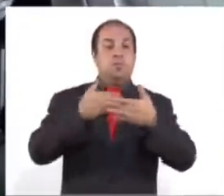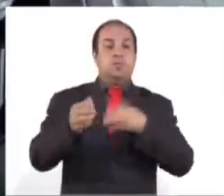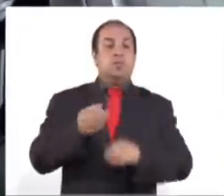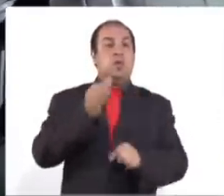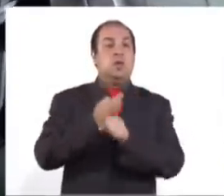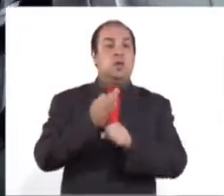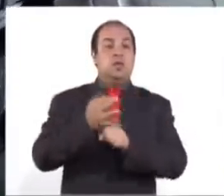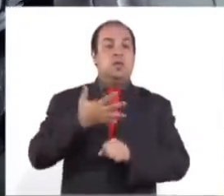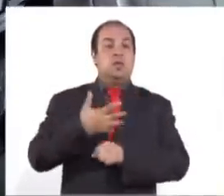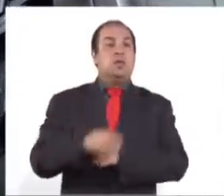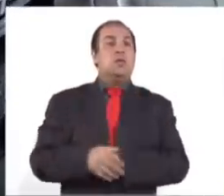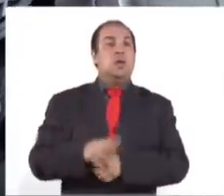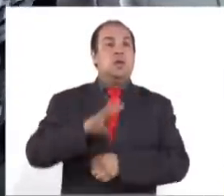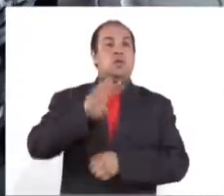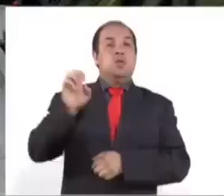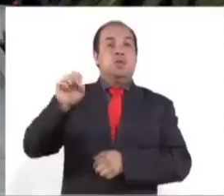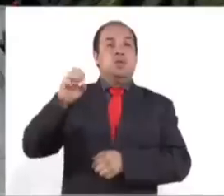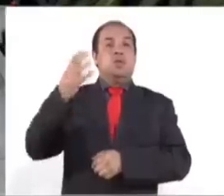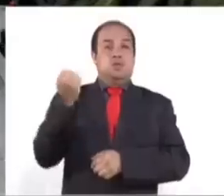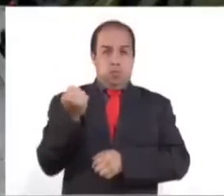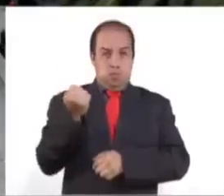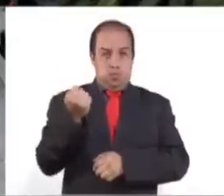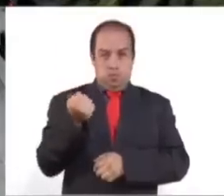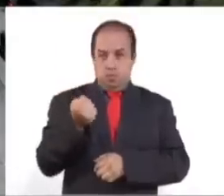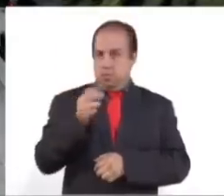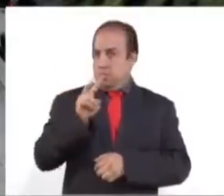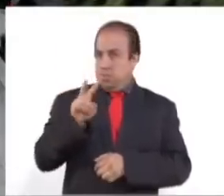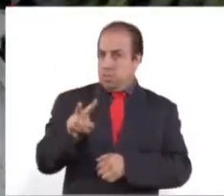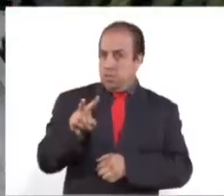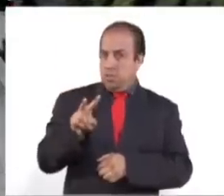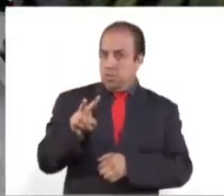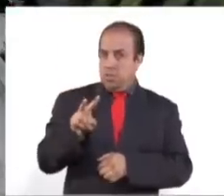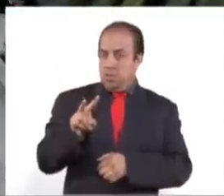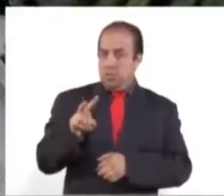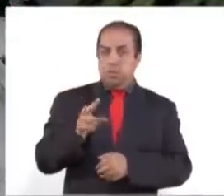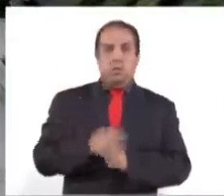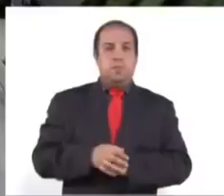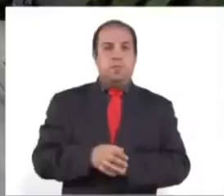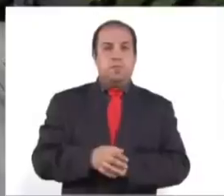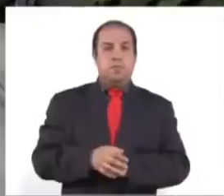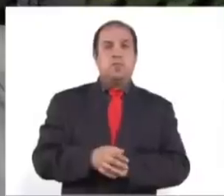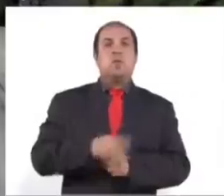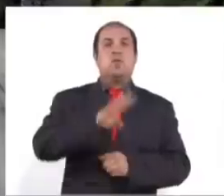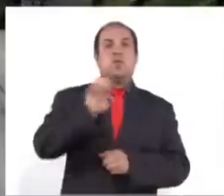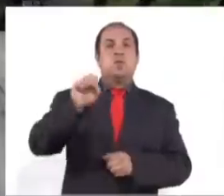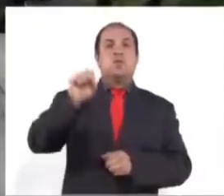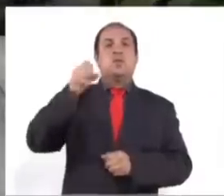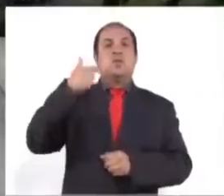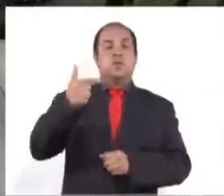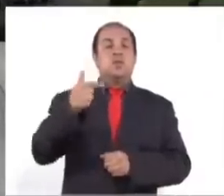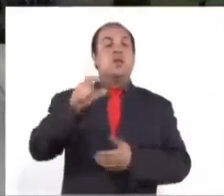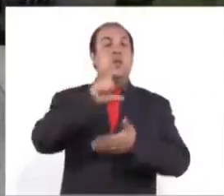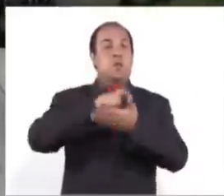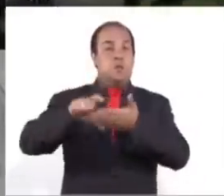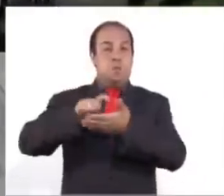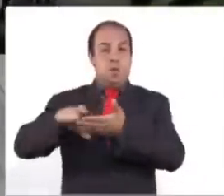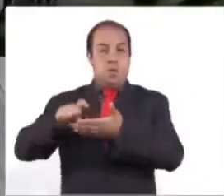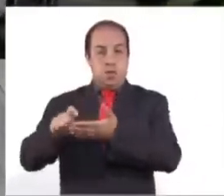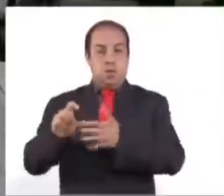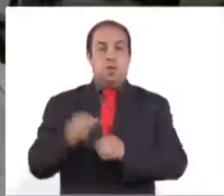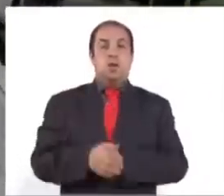ahora son 469, ¿es así? Que hemos 67 que hemos adquirido, hoy